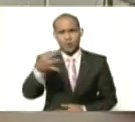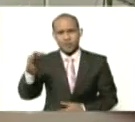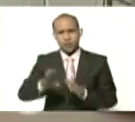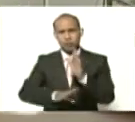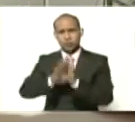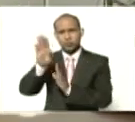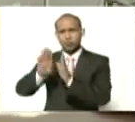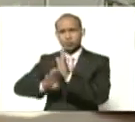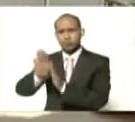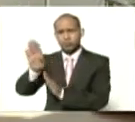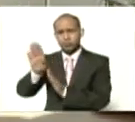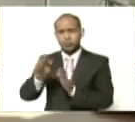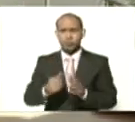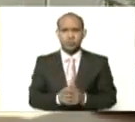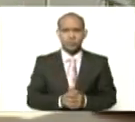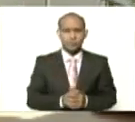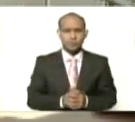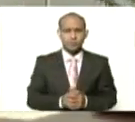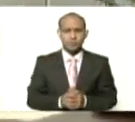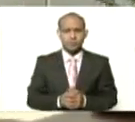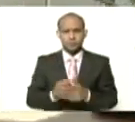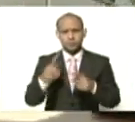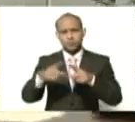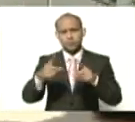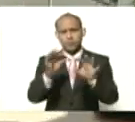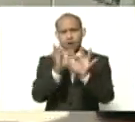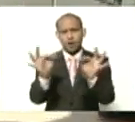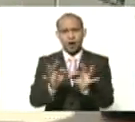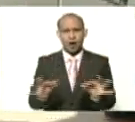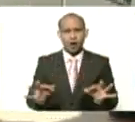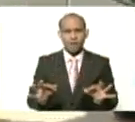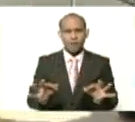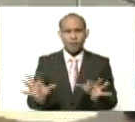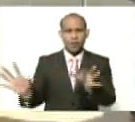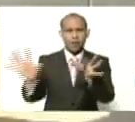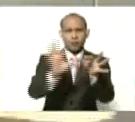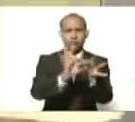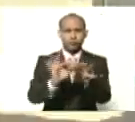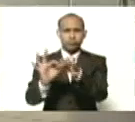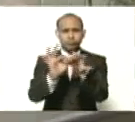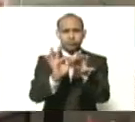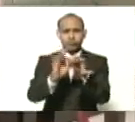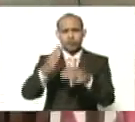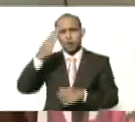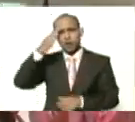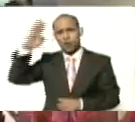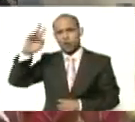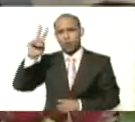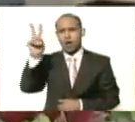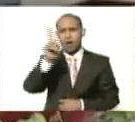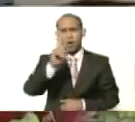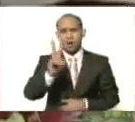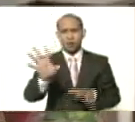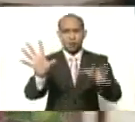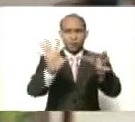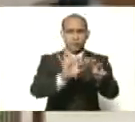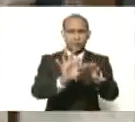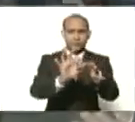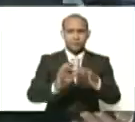los entrañables e indestructibles vínculos que unen a Cuba y a Venezuela.